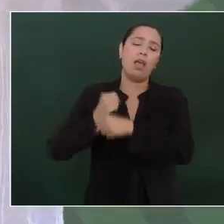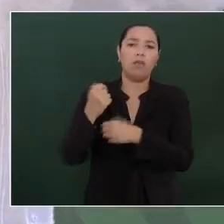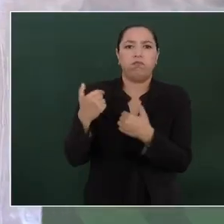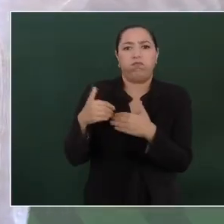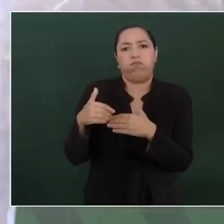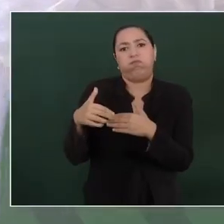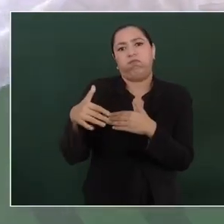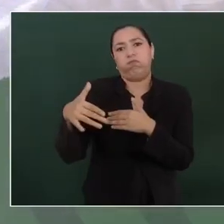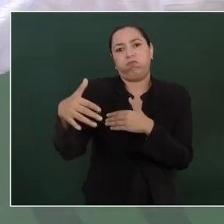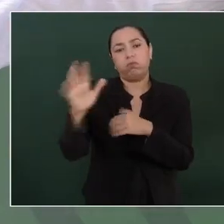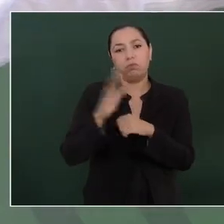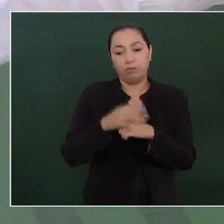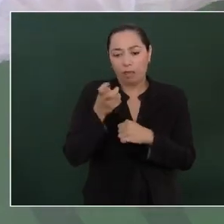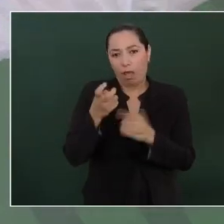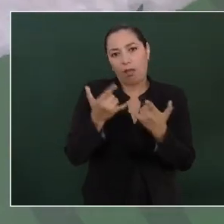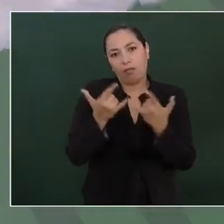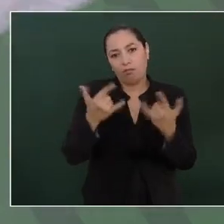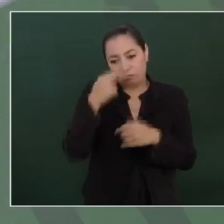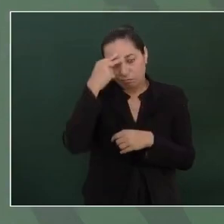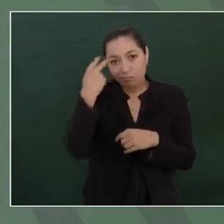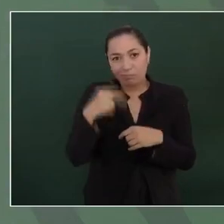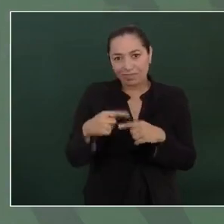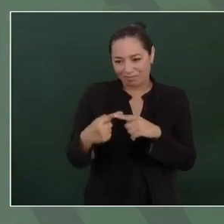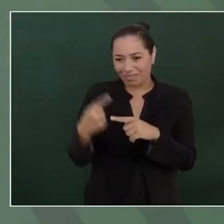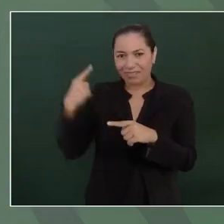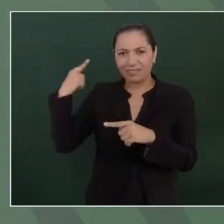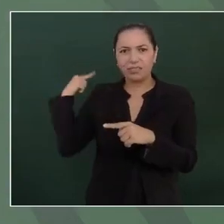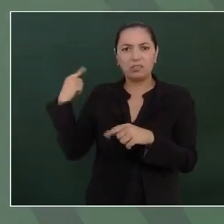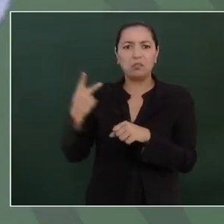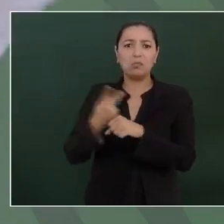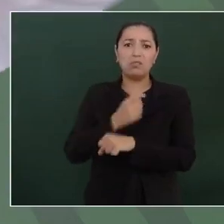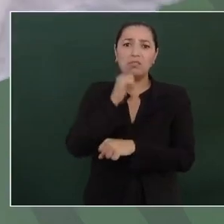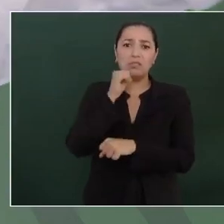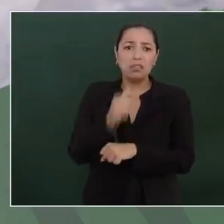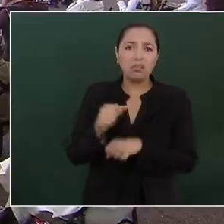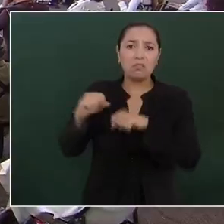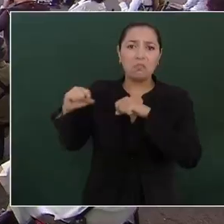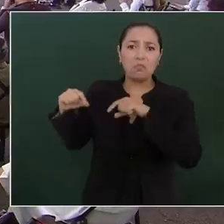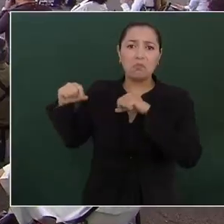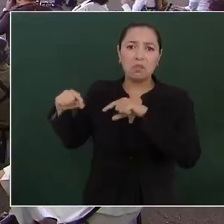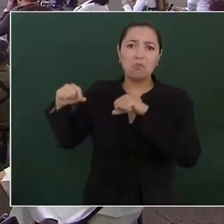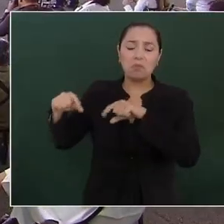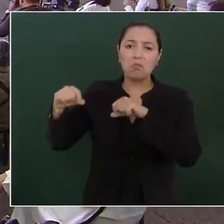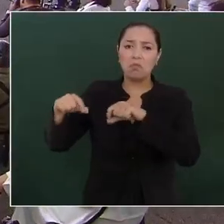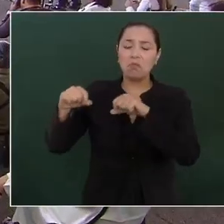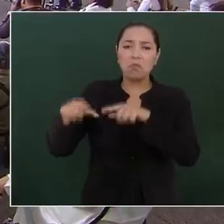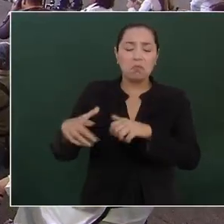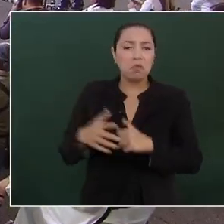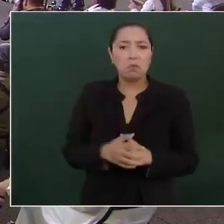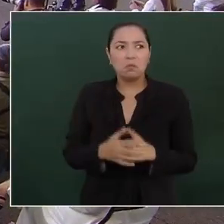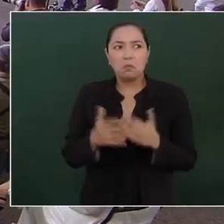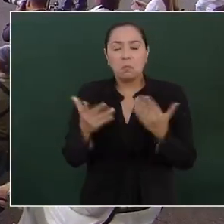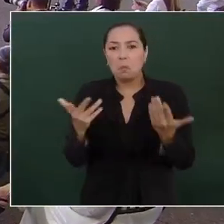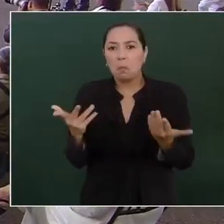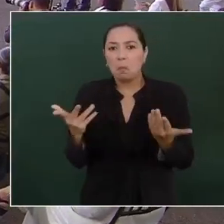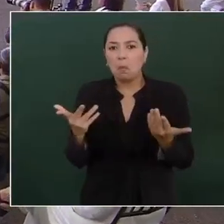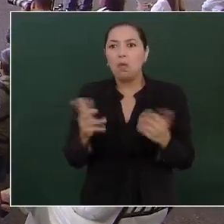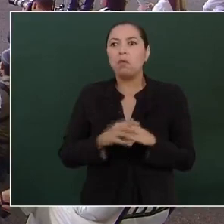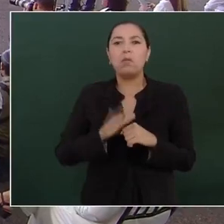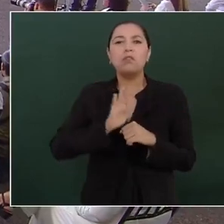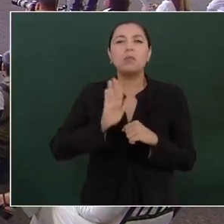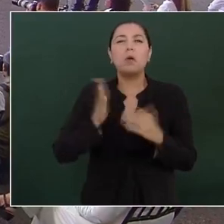la historia de México en que no sucedía nada, no se movía ni una